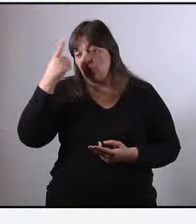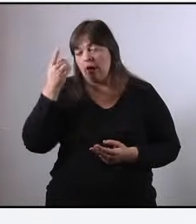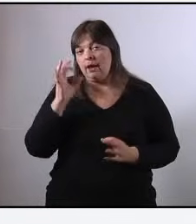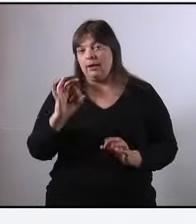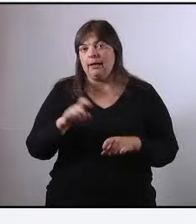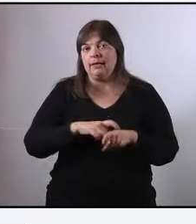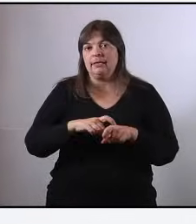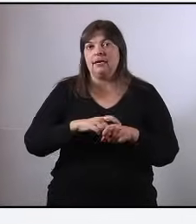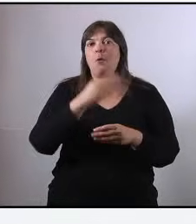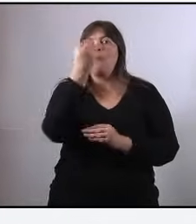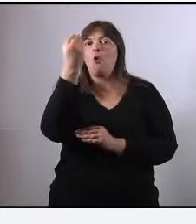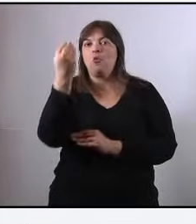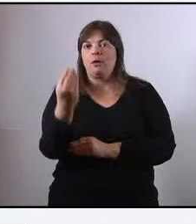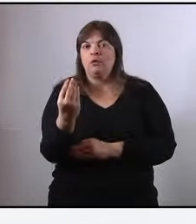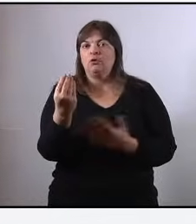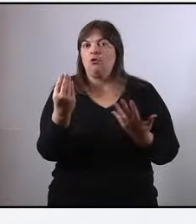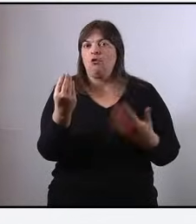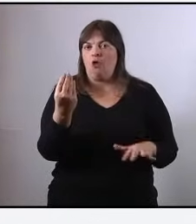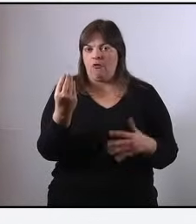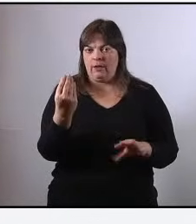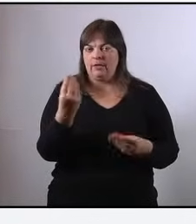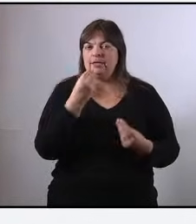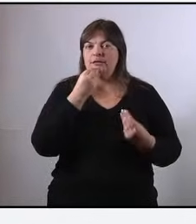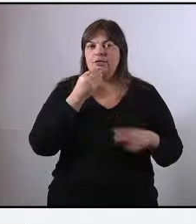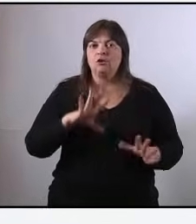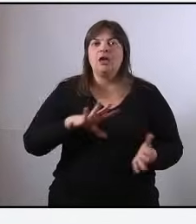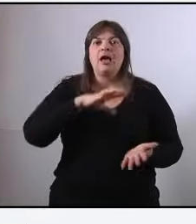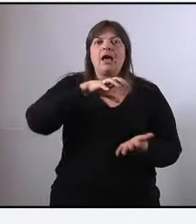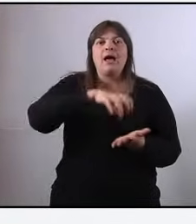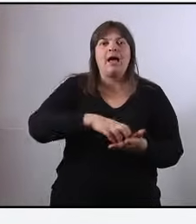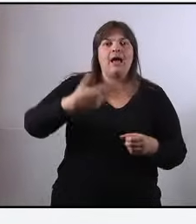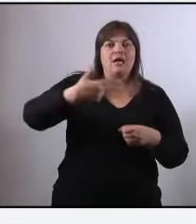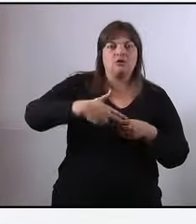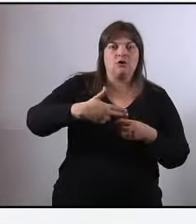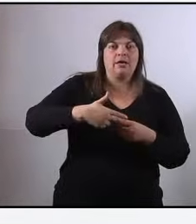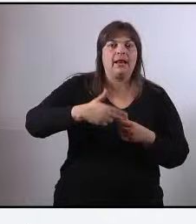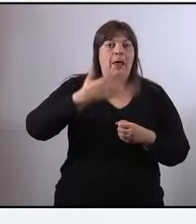de monumento a la histórica gasolinera